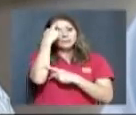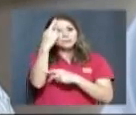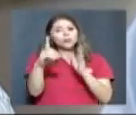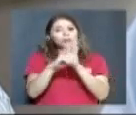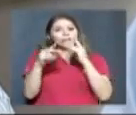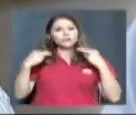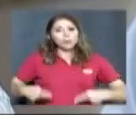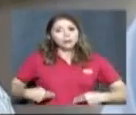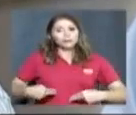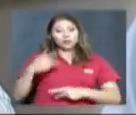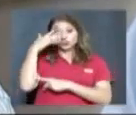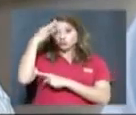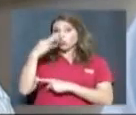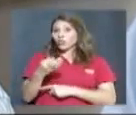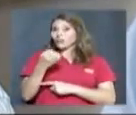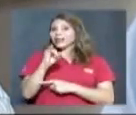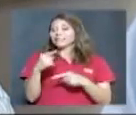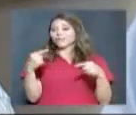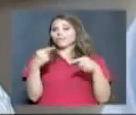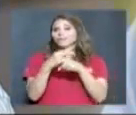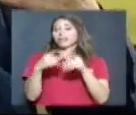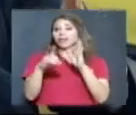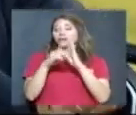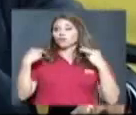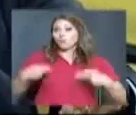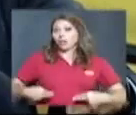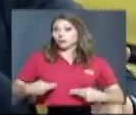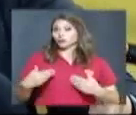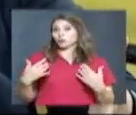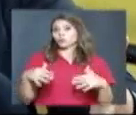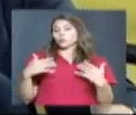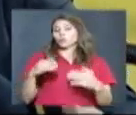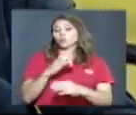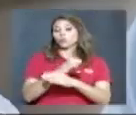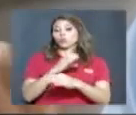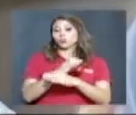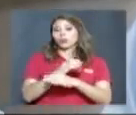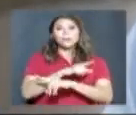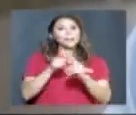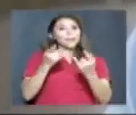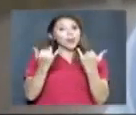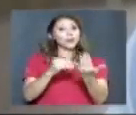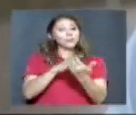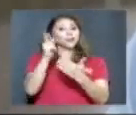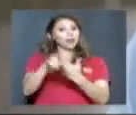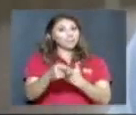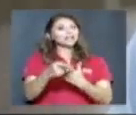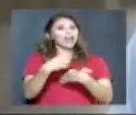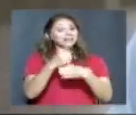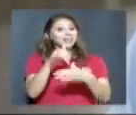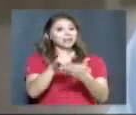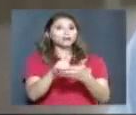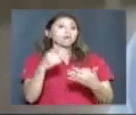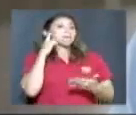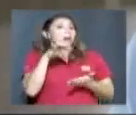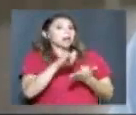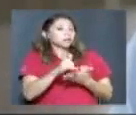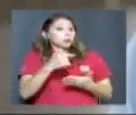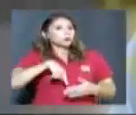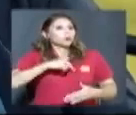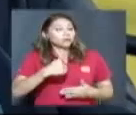los derechos humanos, no hay nada que decir, don Antonio, ¿verdad? Y los programas hacen eso. Para eso tenemos INAMU, por ejemplo, Instituto de la Mujer, para